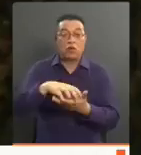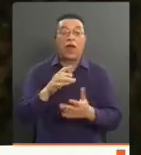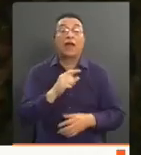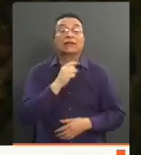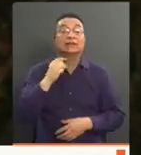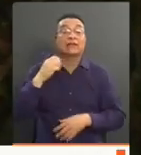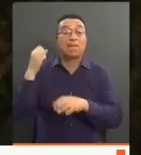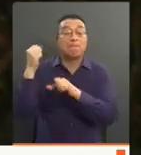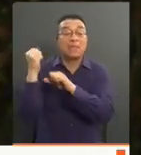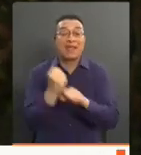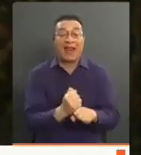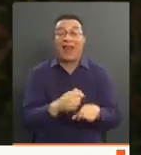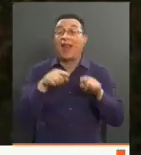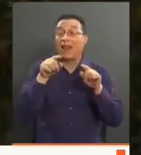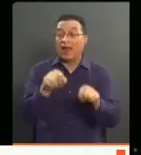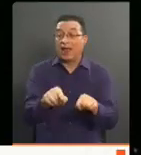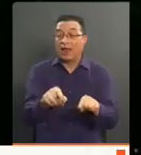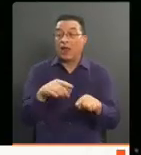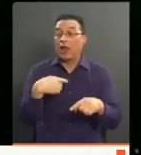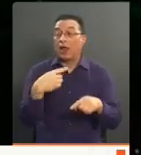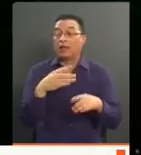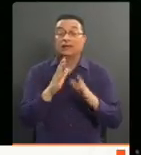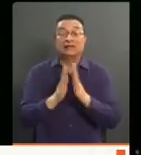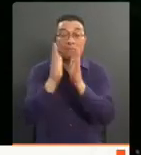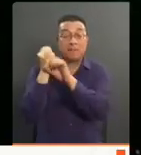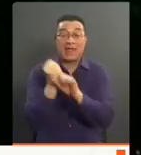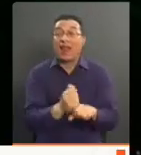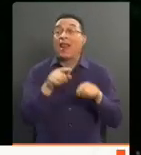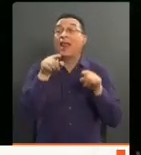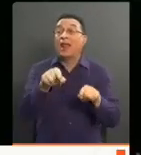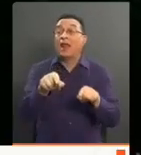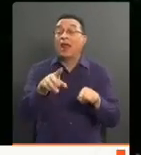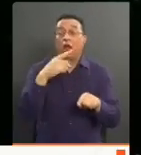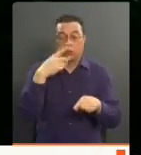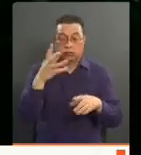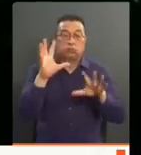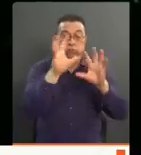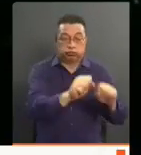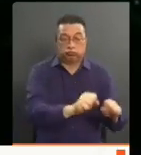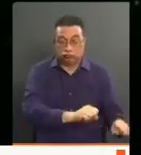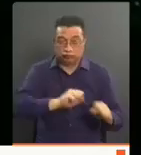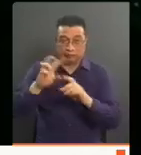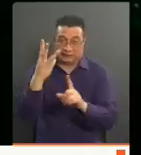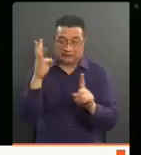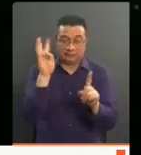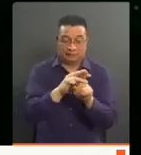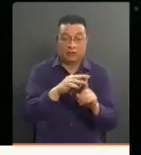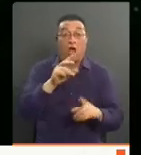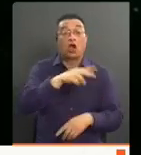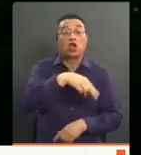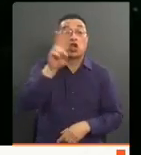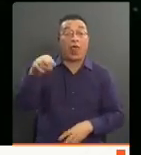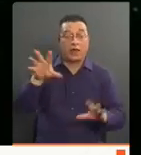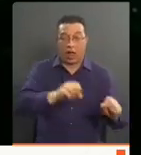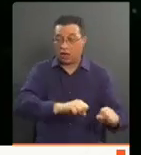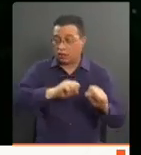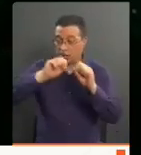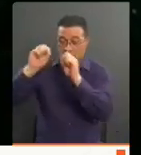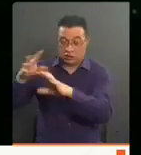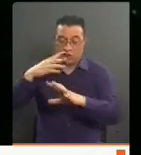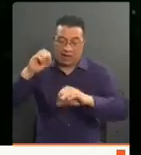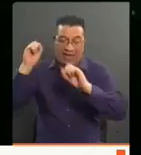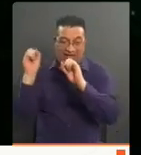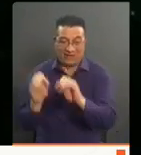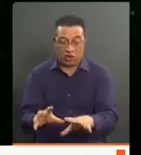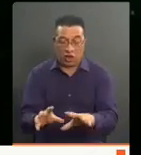interceptado por al menos tres sujetos. Quienes lo trasladaron al sector de Colina, lugar donde fue abandonado. Instante